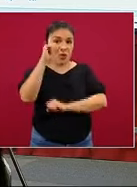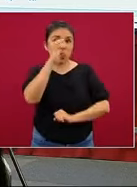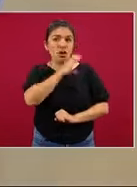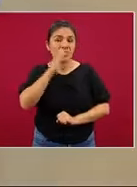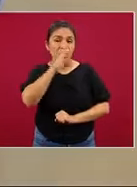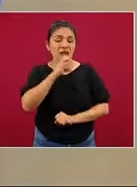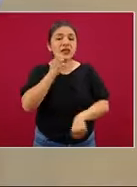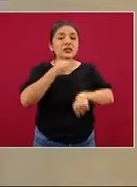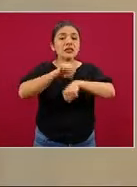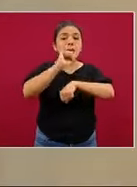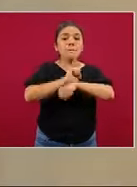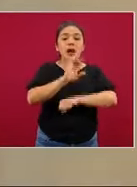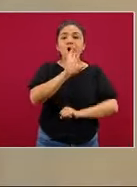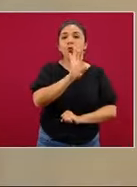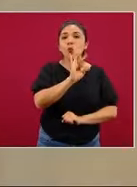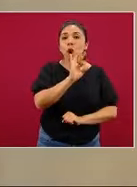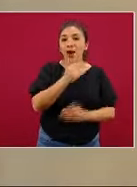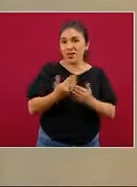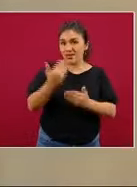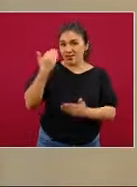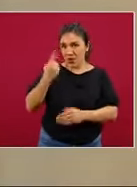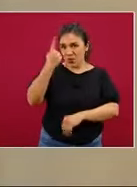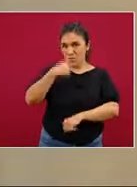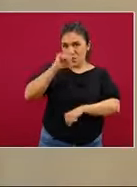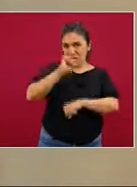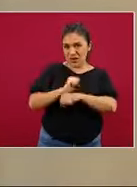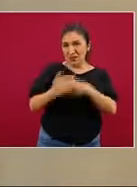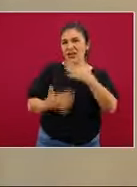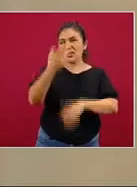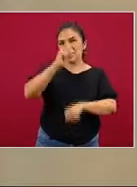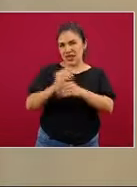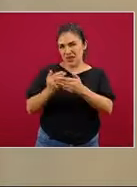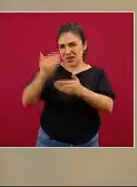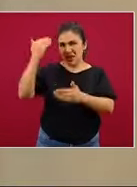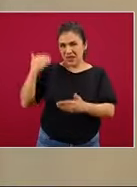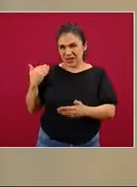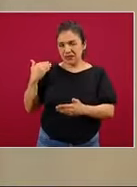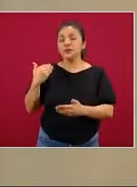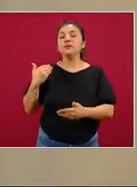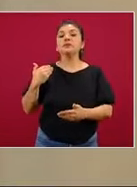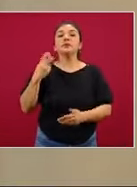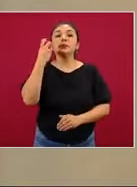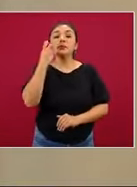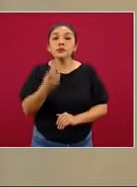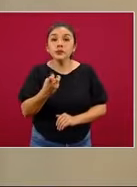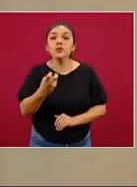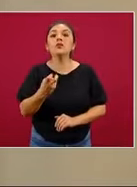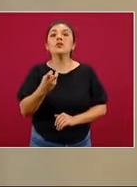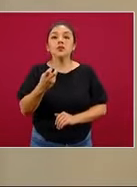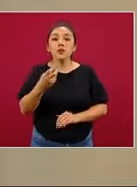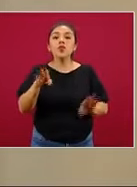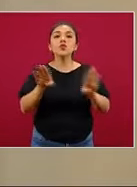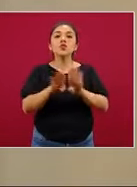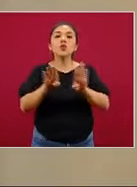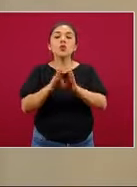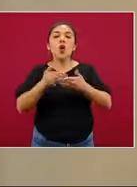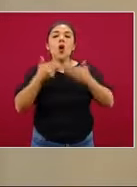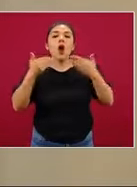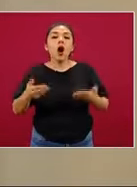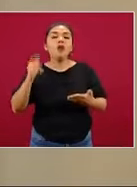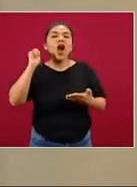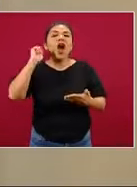la semana 40, o sea, la quincena anterior a la que está aún vigente, y cómo está vigente